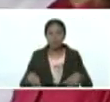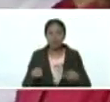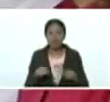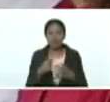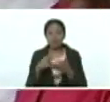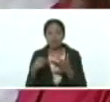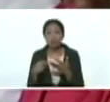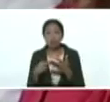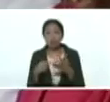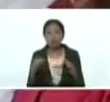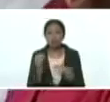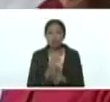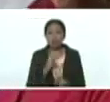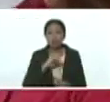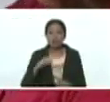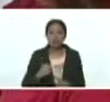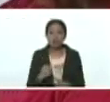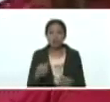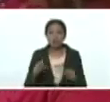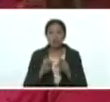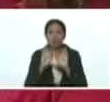equipos. Aquí se encuentran entre nosotros